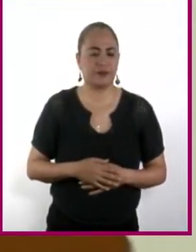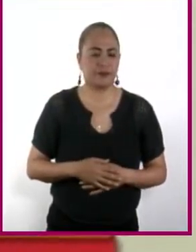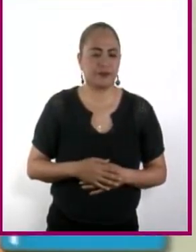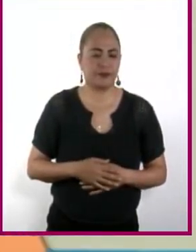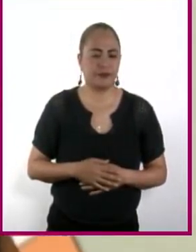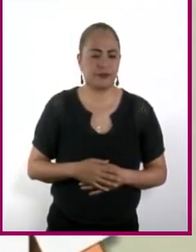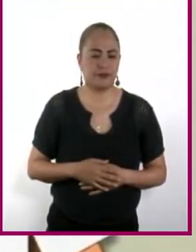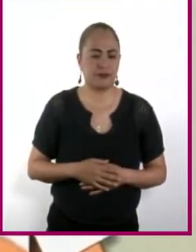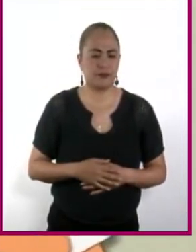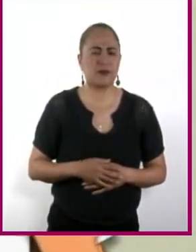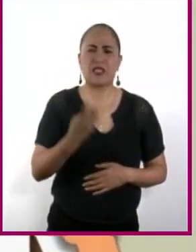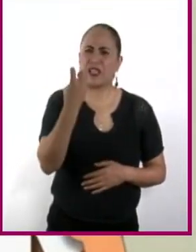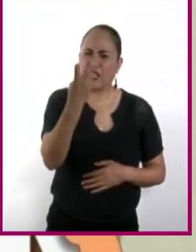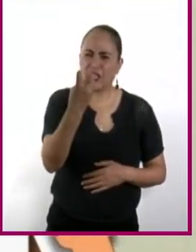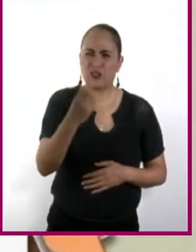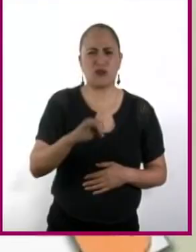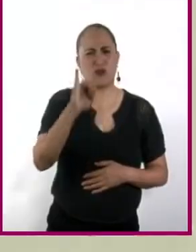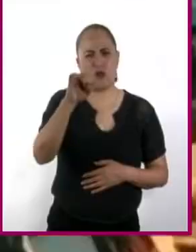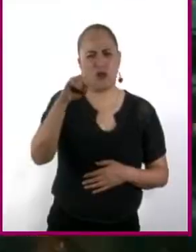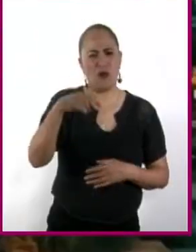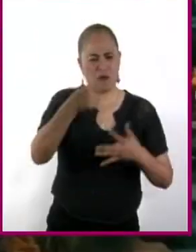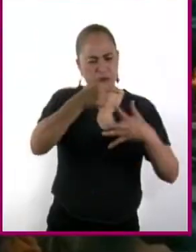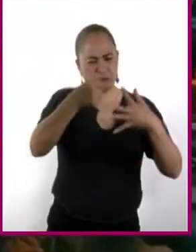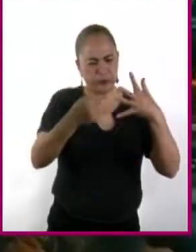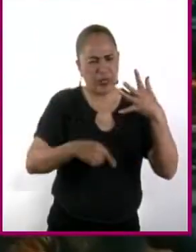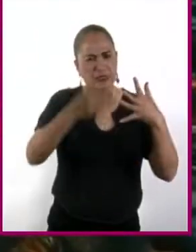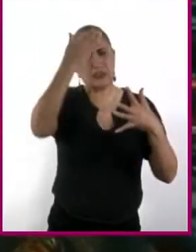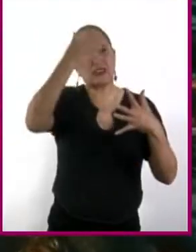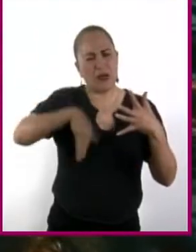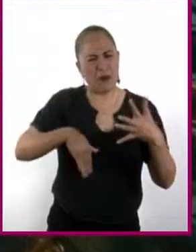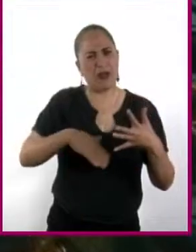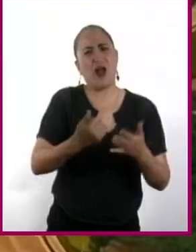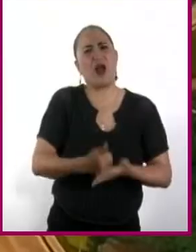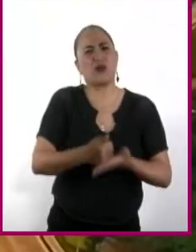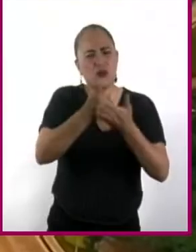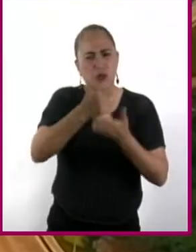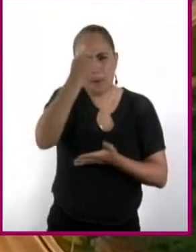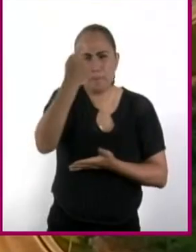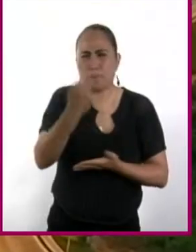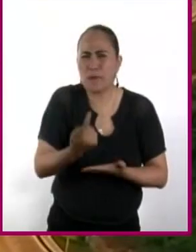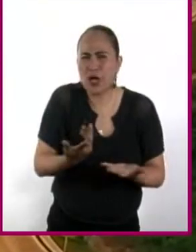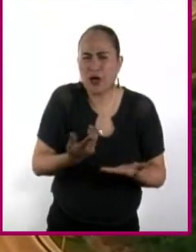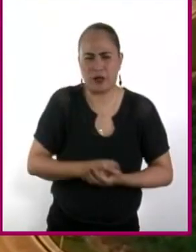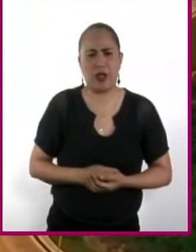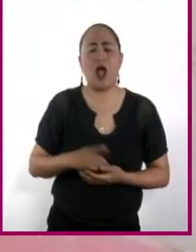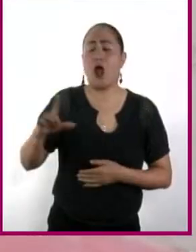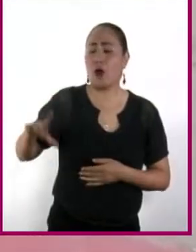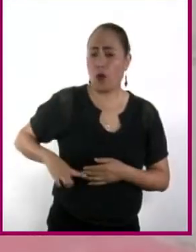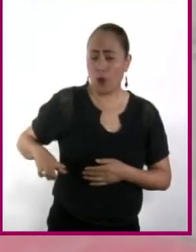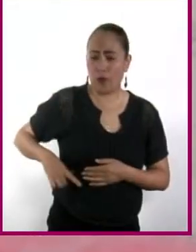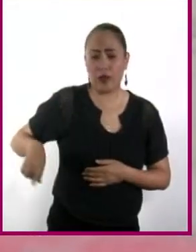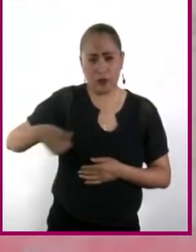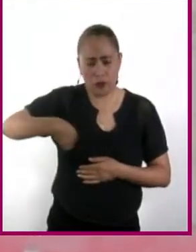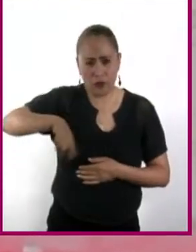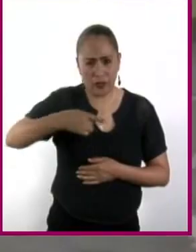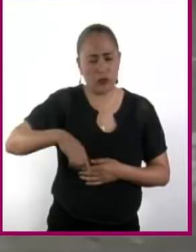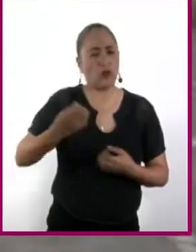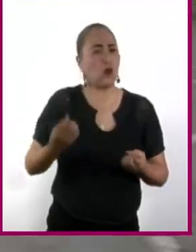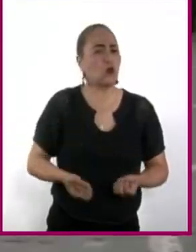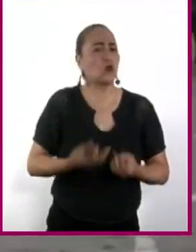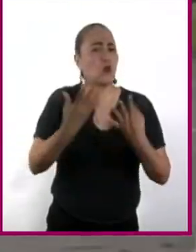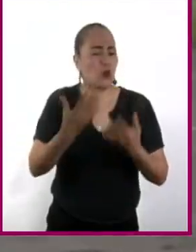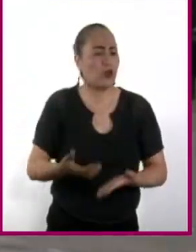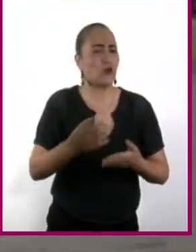¿Para qué sirve conocer estos indicadores? Permiten a los estados saber a cuántos ciudadanos alcanza la expansión